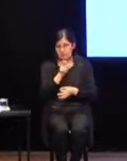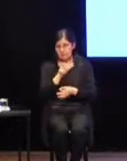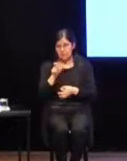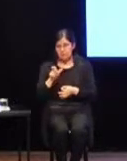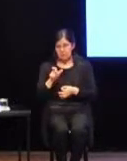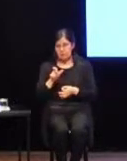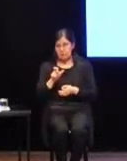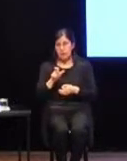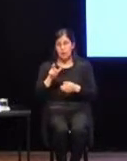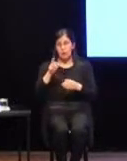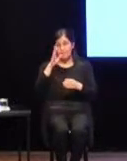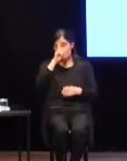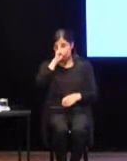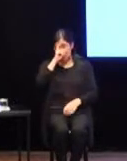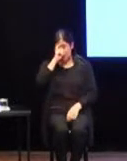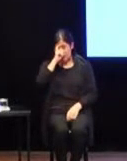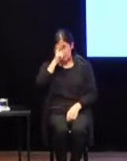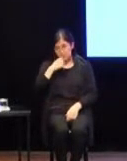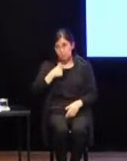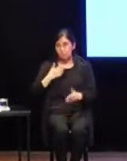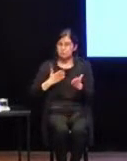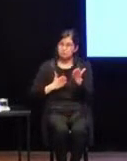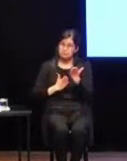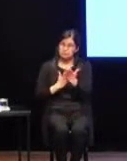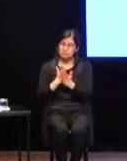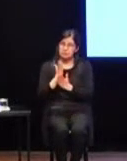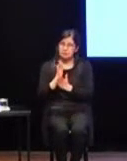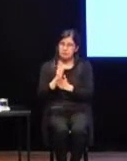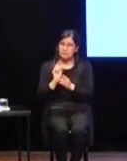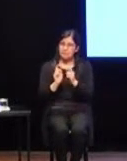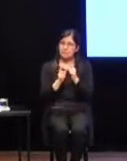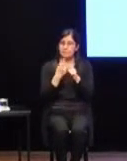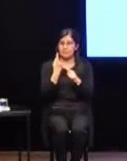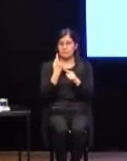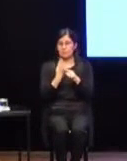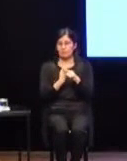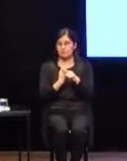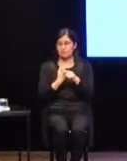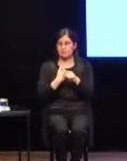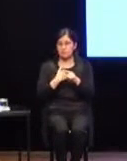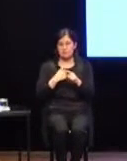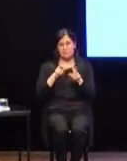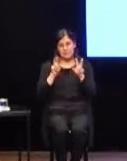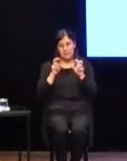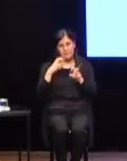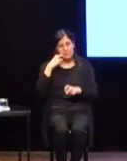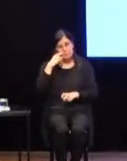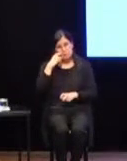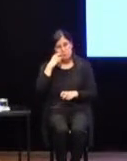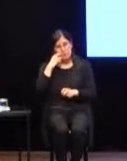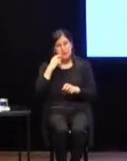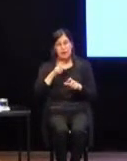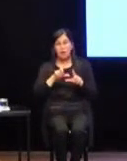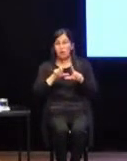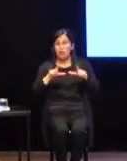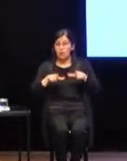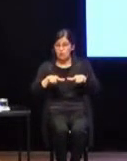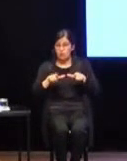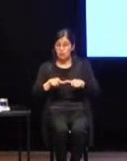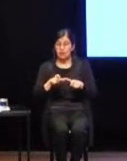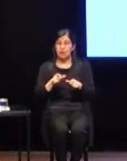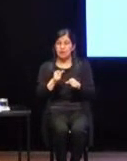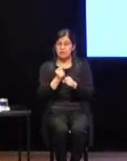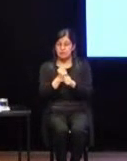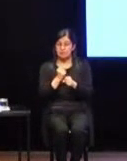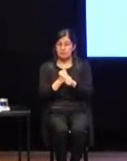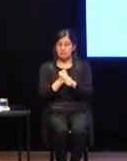Claudio Vicuña, y cuando comenzamos a hacer las primeras intervenciones de humanización desde la Oficina de Calidad apoyada por el equipo